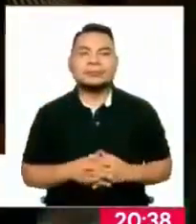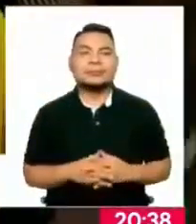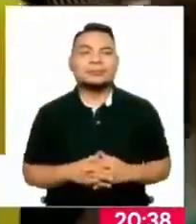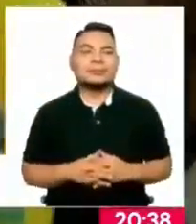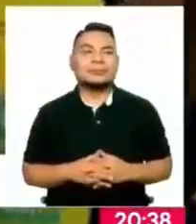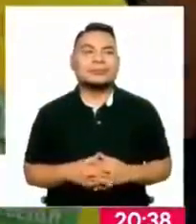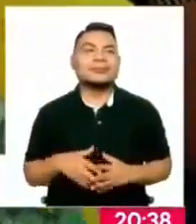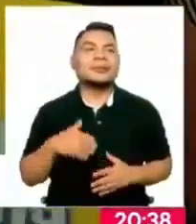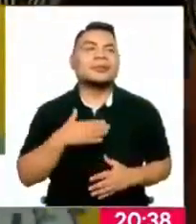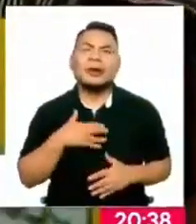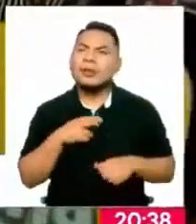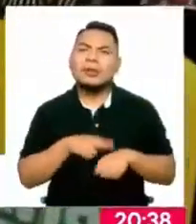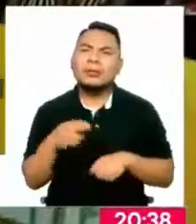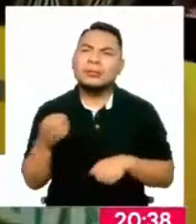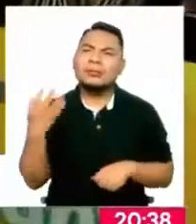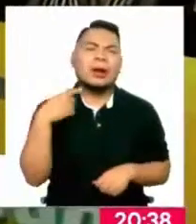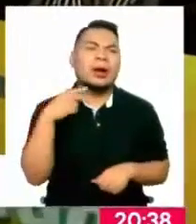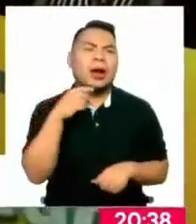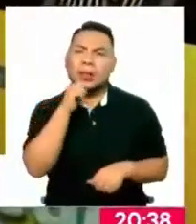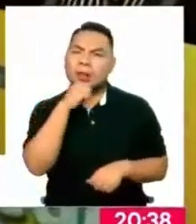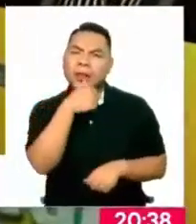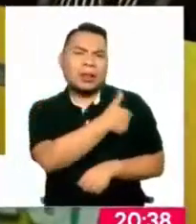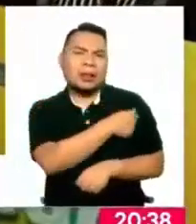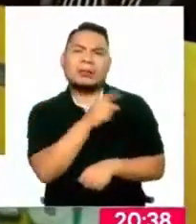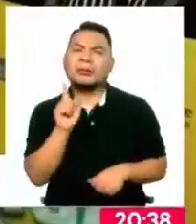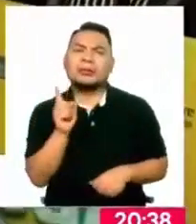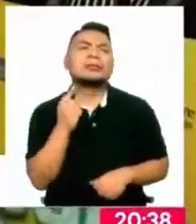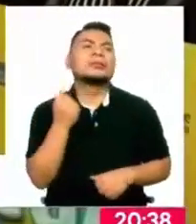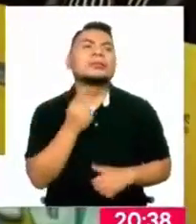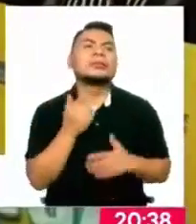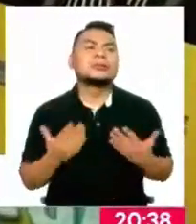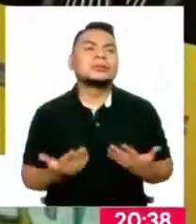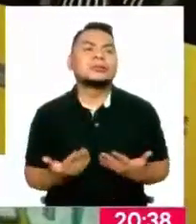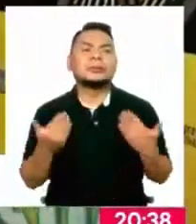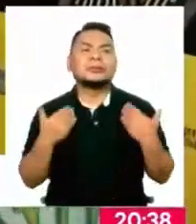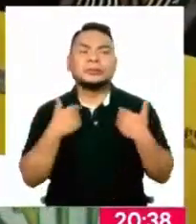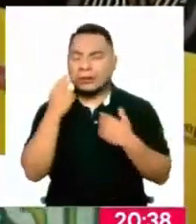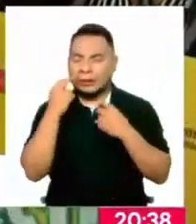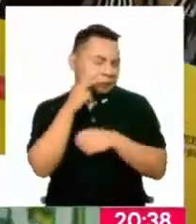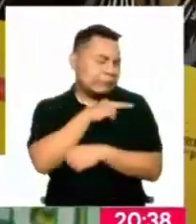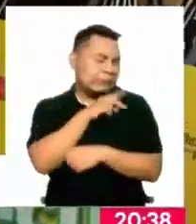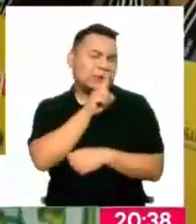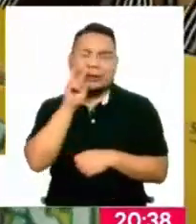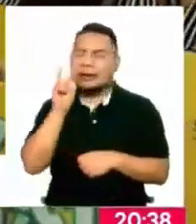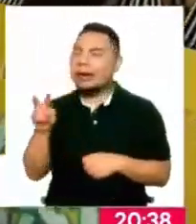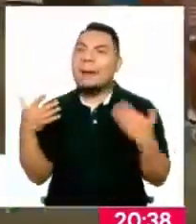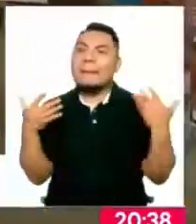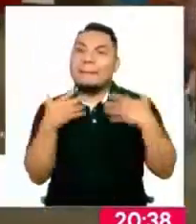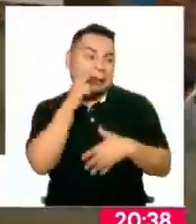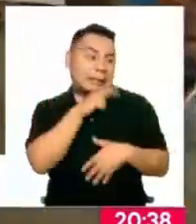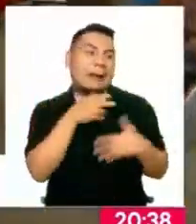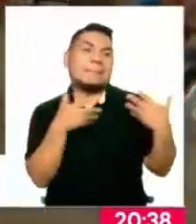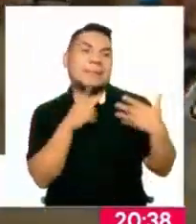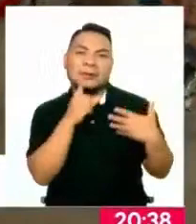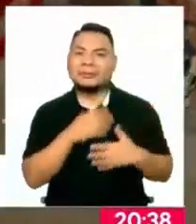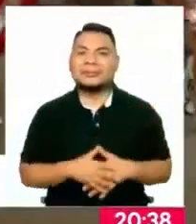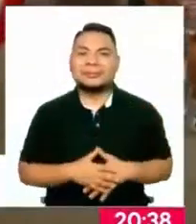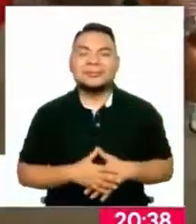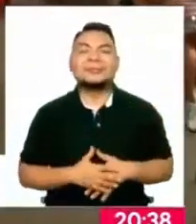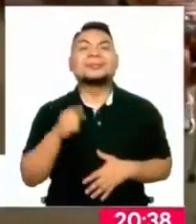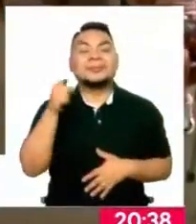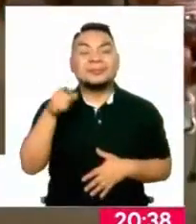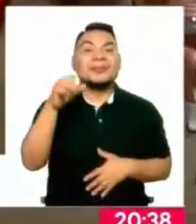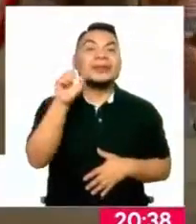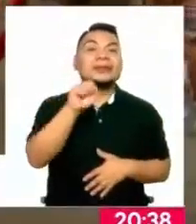A mí me ha ido normal, no duele la vacuna porque simplemente tienes que mirar al otro lado ya que te va a dar más miedo si tú ves. Este sábado